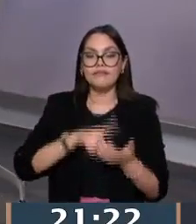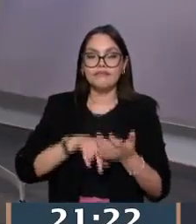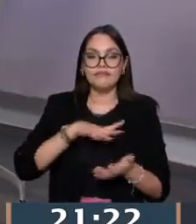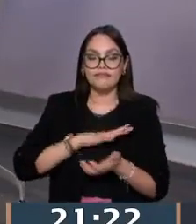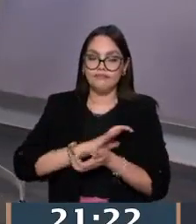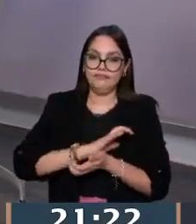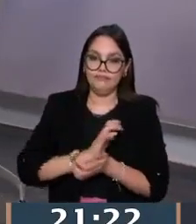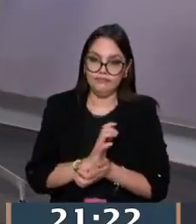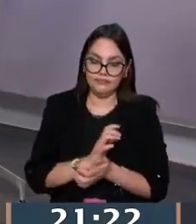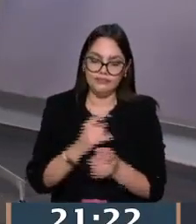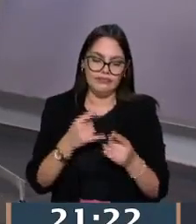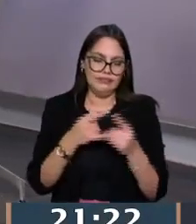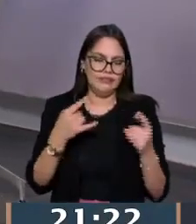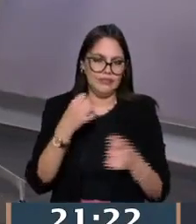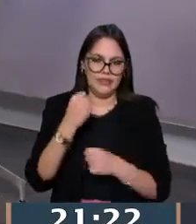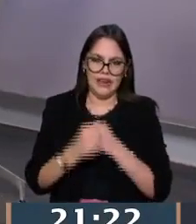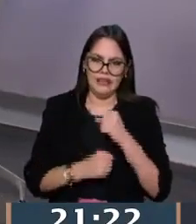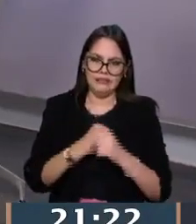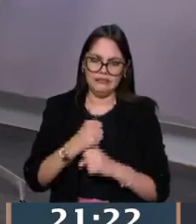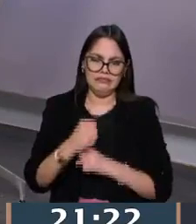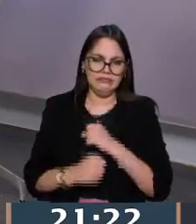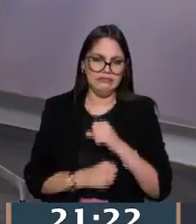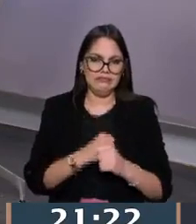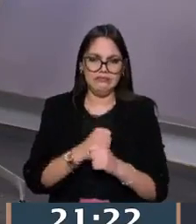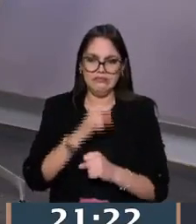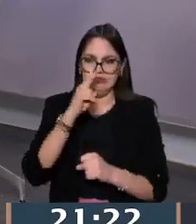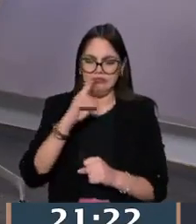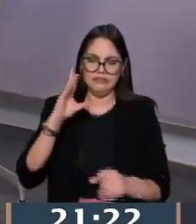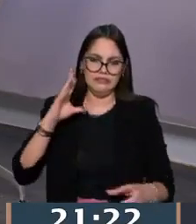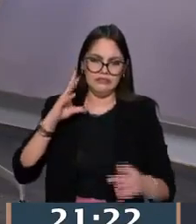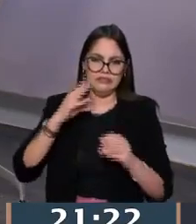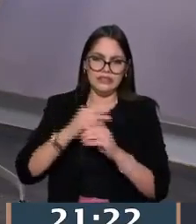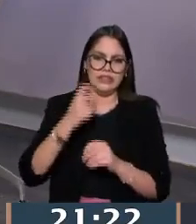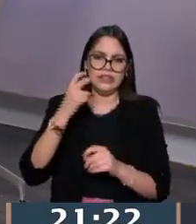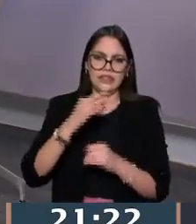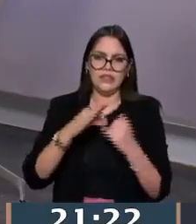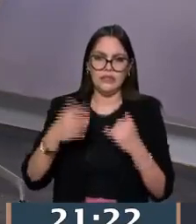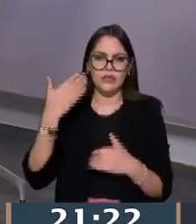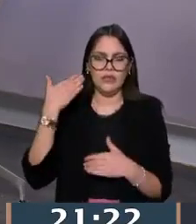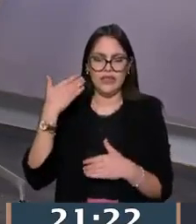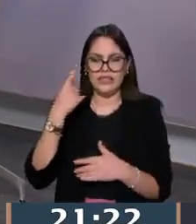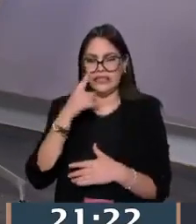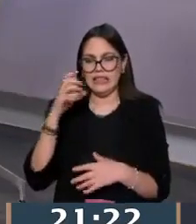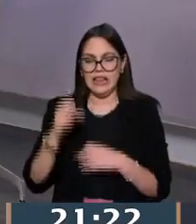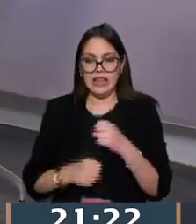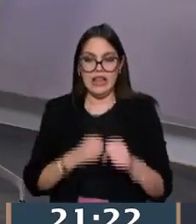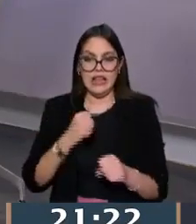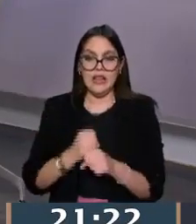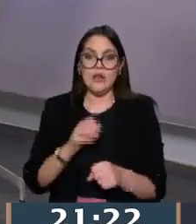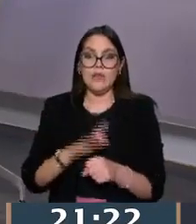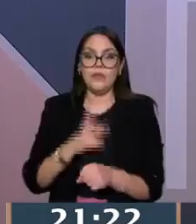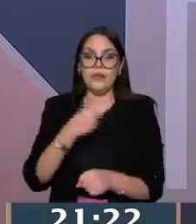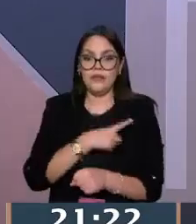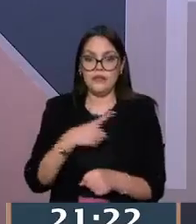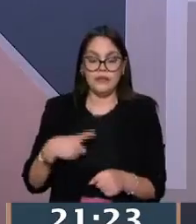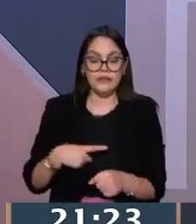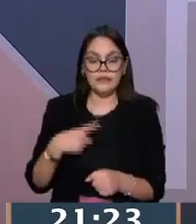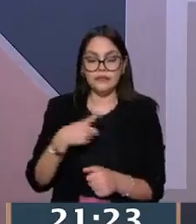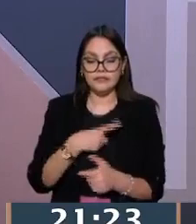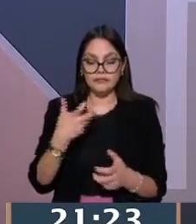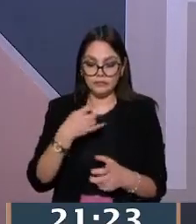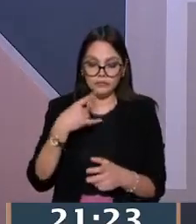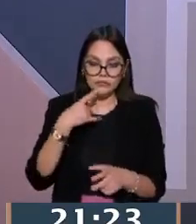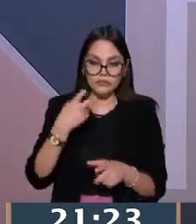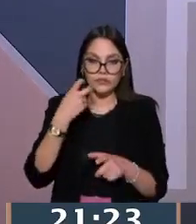discriminación histórica que se ha venido dando a lo largo sobre todo del último siglo, y que justamente lo que ha hecho es preservar esa